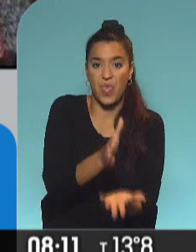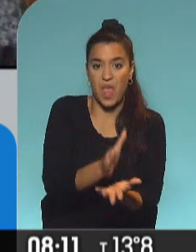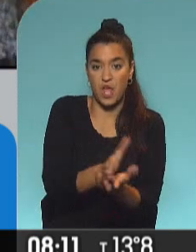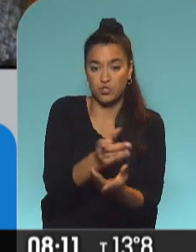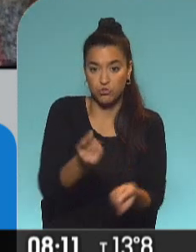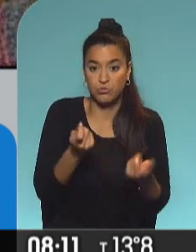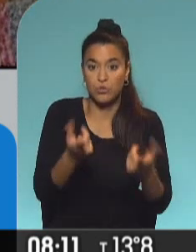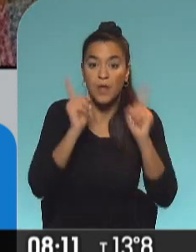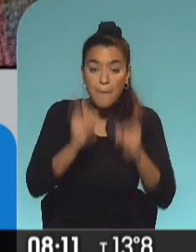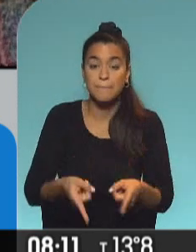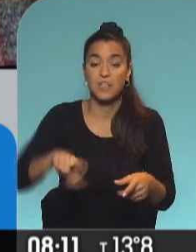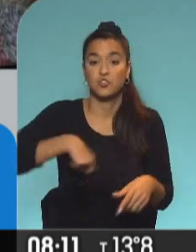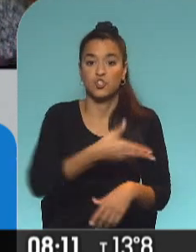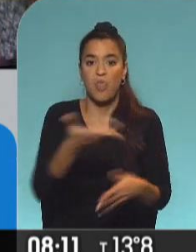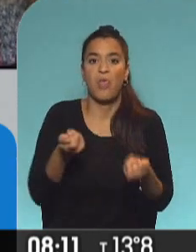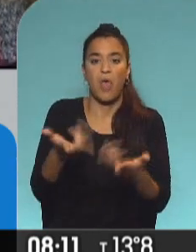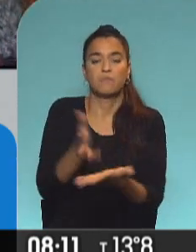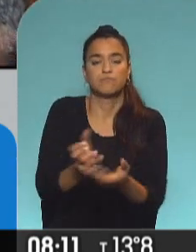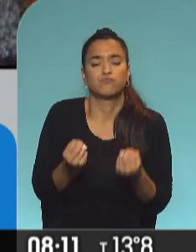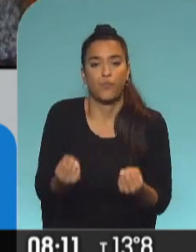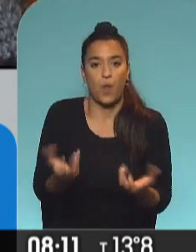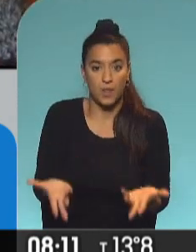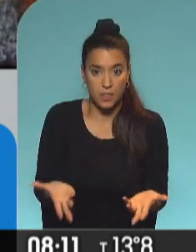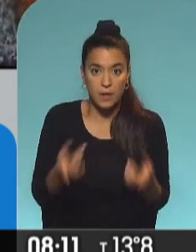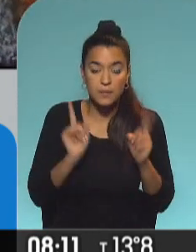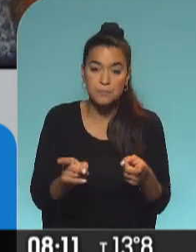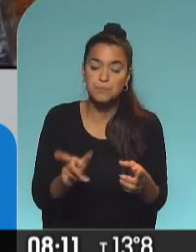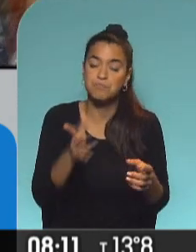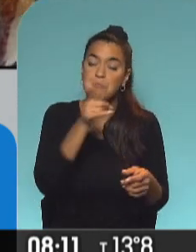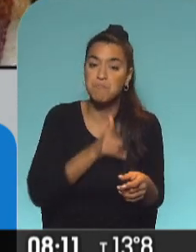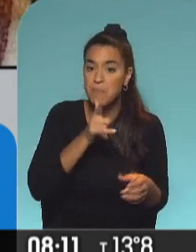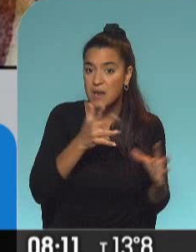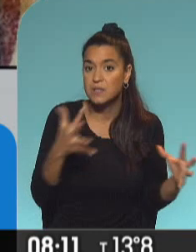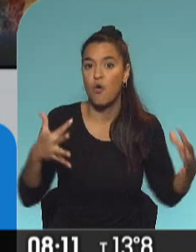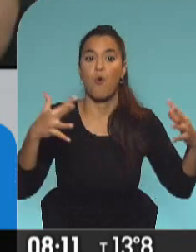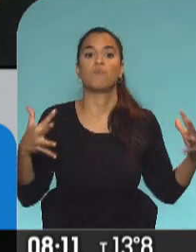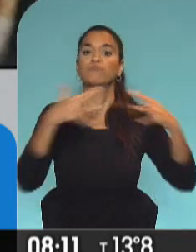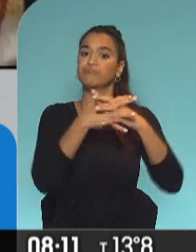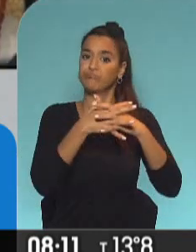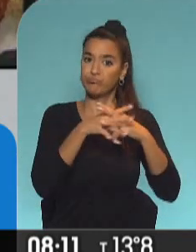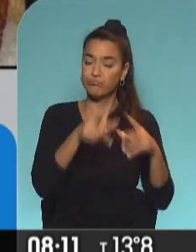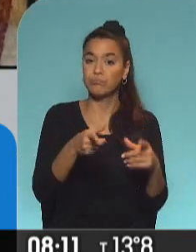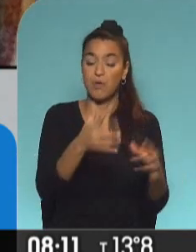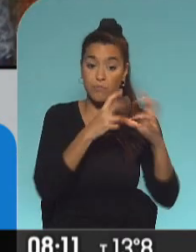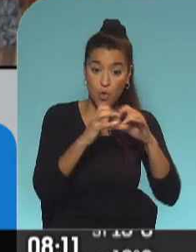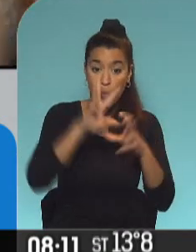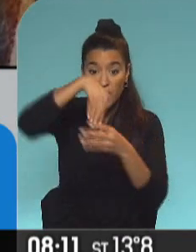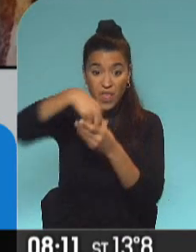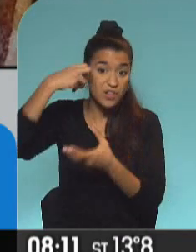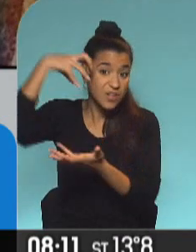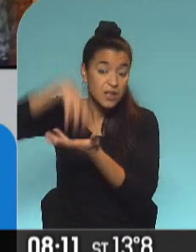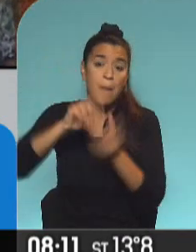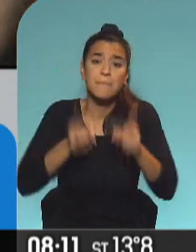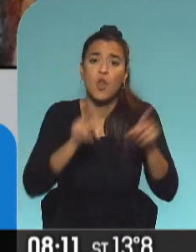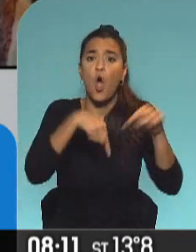también de fortalecer el Estado Social. Así que me parece que es absolutamente complementario, teniendo en cuenta que mientras se discute esto en el Parlamento, se discutirán